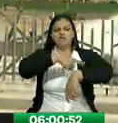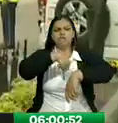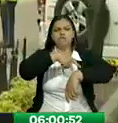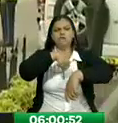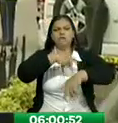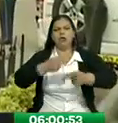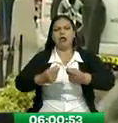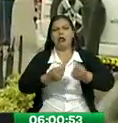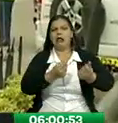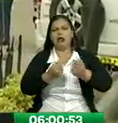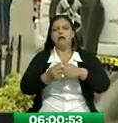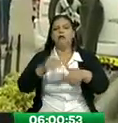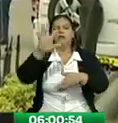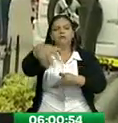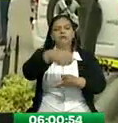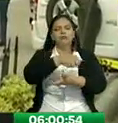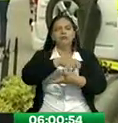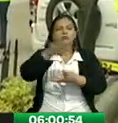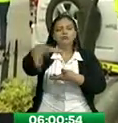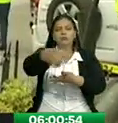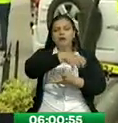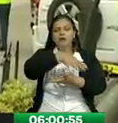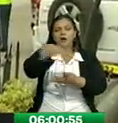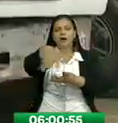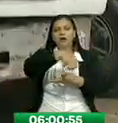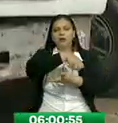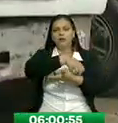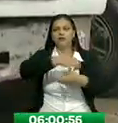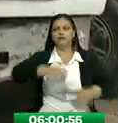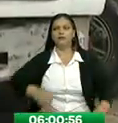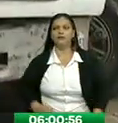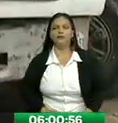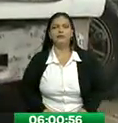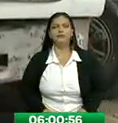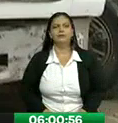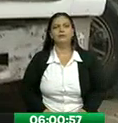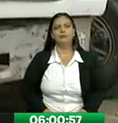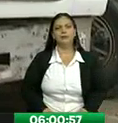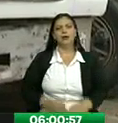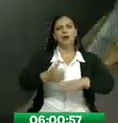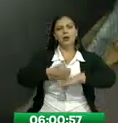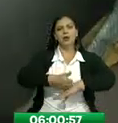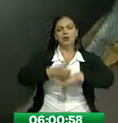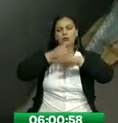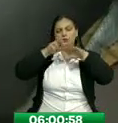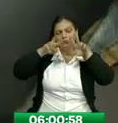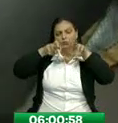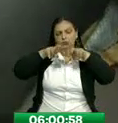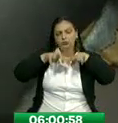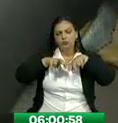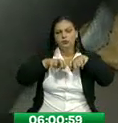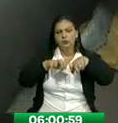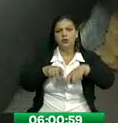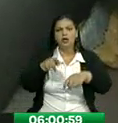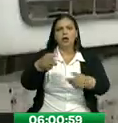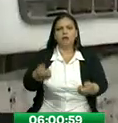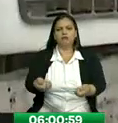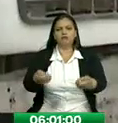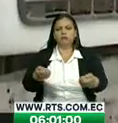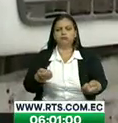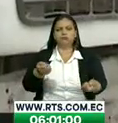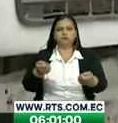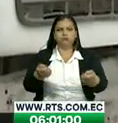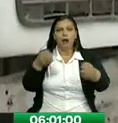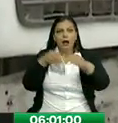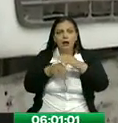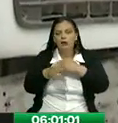Bolívar haya quedado despejada la circulación vehicular. Las investigaciones iniciaron con la licencia de conducir que se encontró en la cabina, que